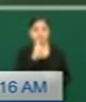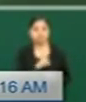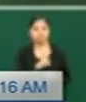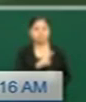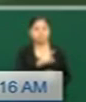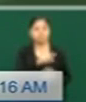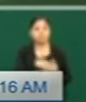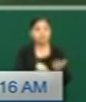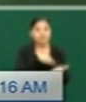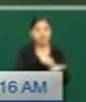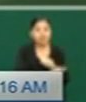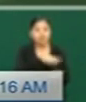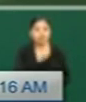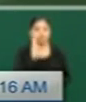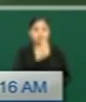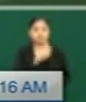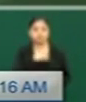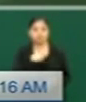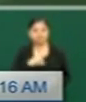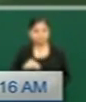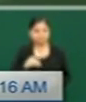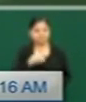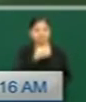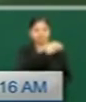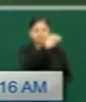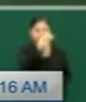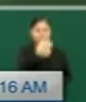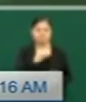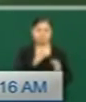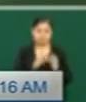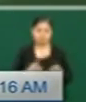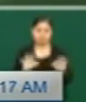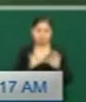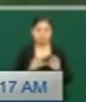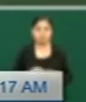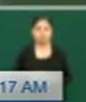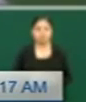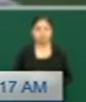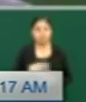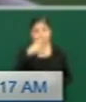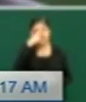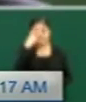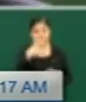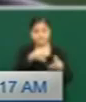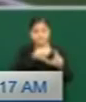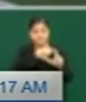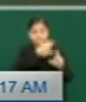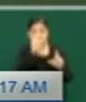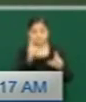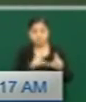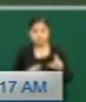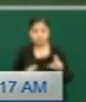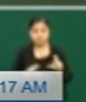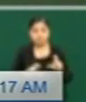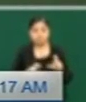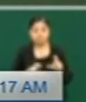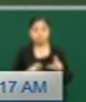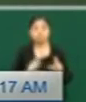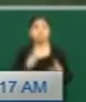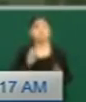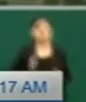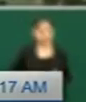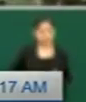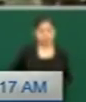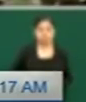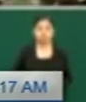parecen bonitos, pero por dentro están llenos de huesos. Habla Jesús a los fariseos, que se jactan de